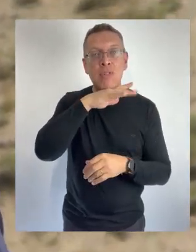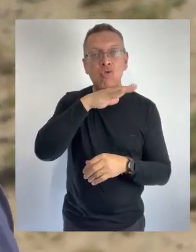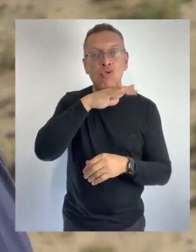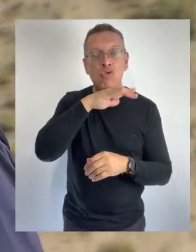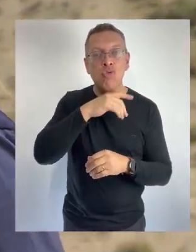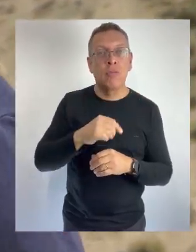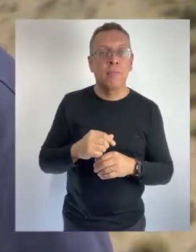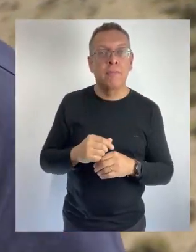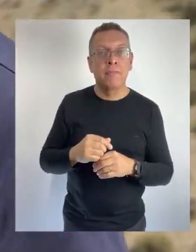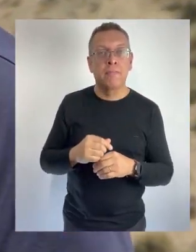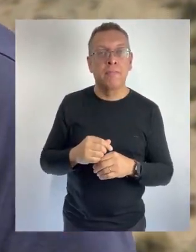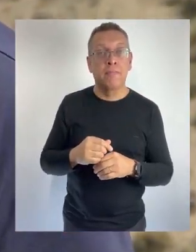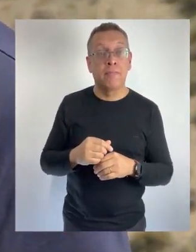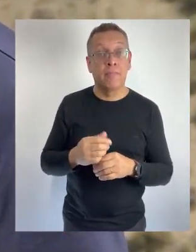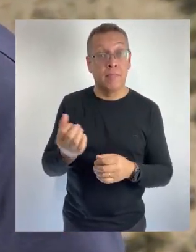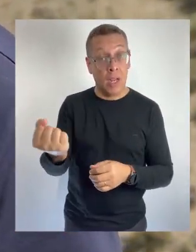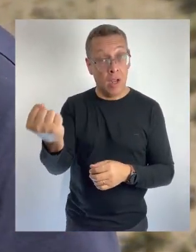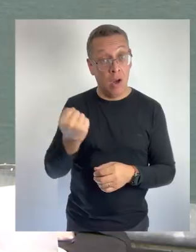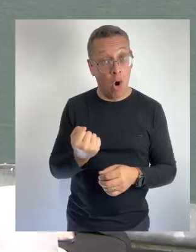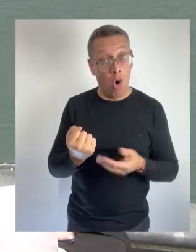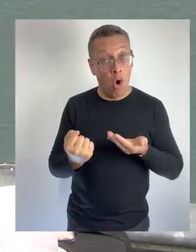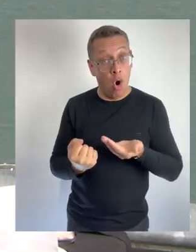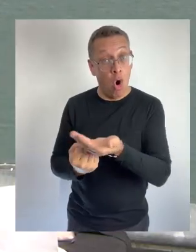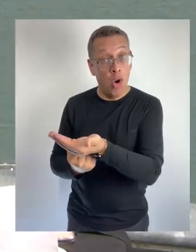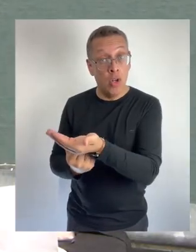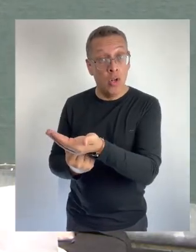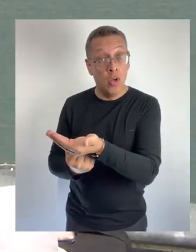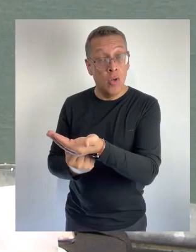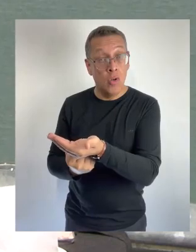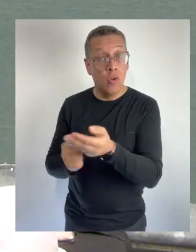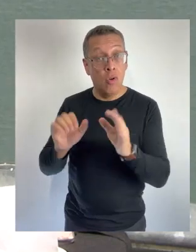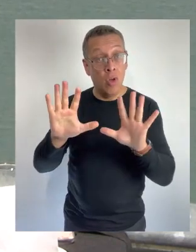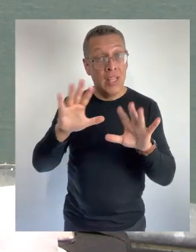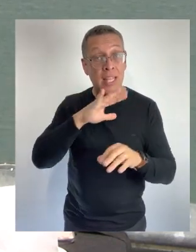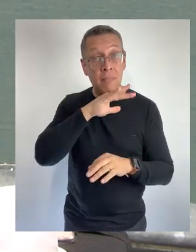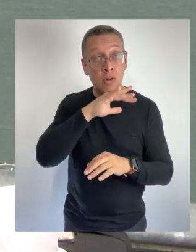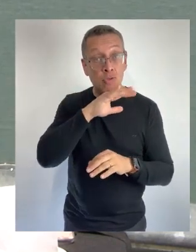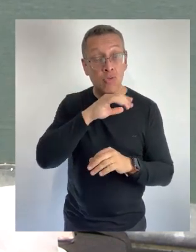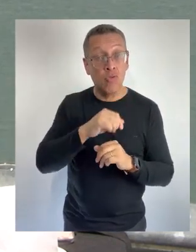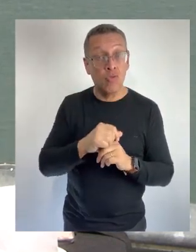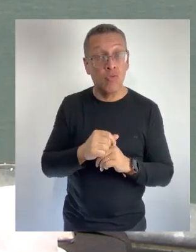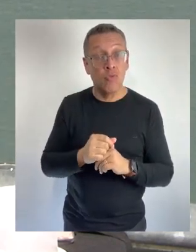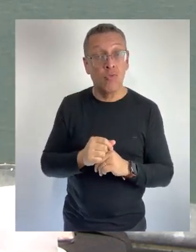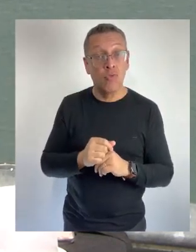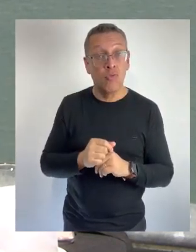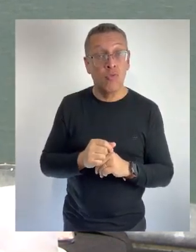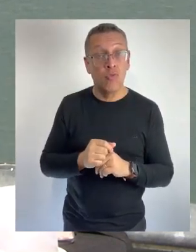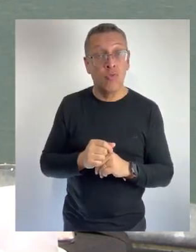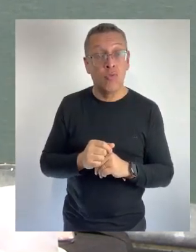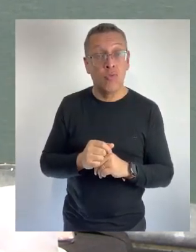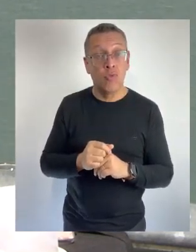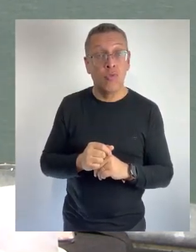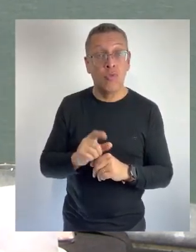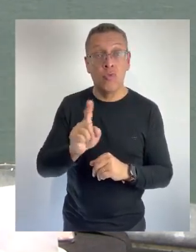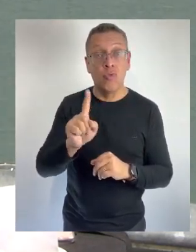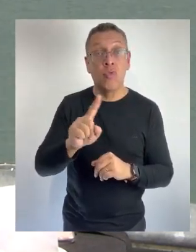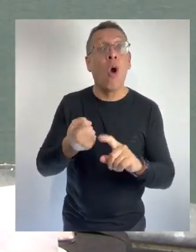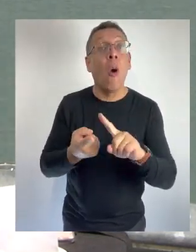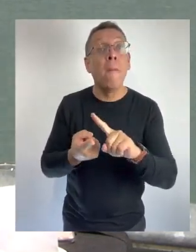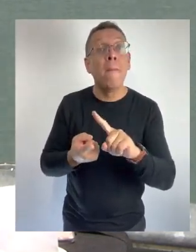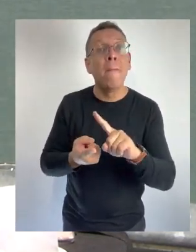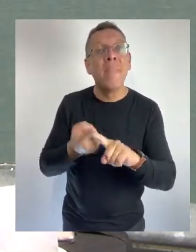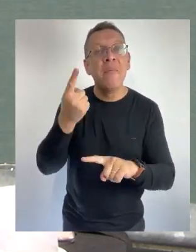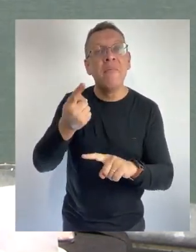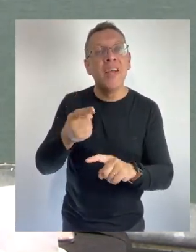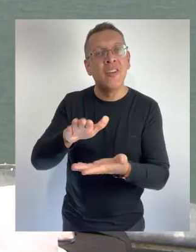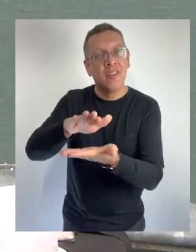acá, ¿lo mete al horno o solamente al horno y sin sellar? 10 minutos. Lo sello antes. Ah, lo sello. No. Se sella antes y después se pone al